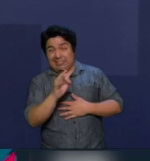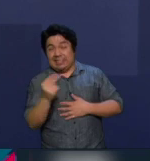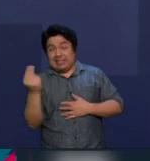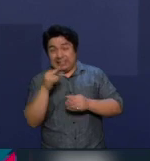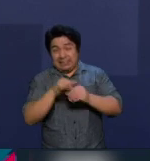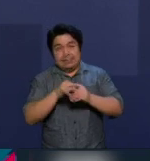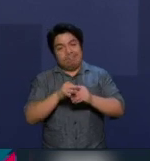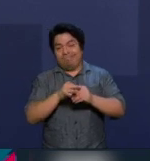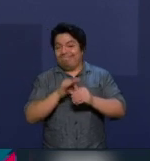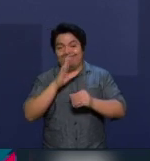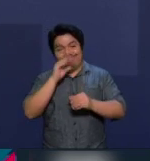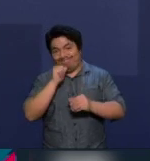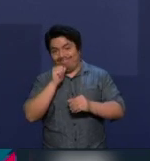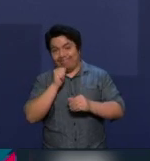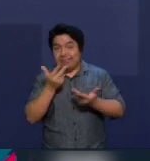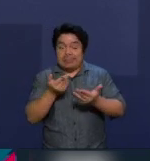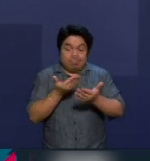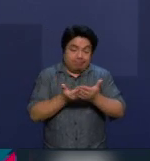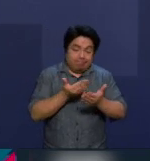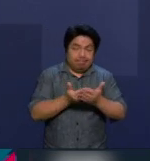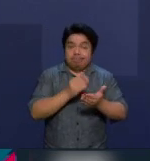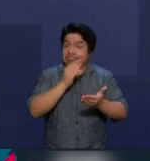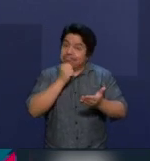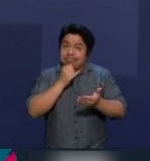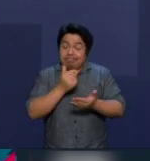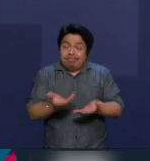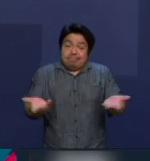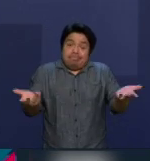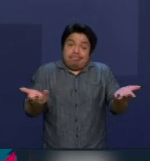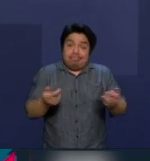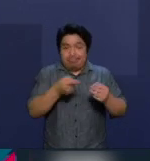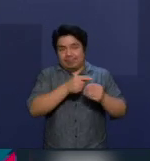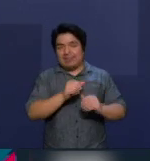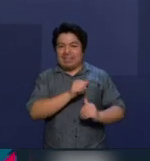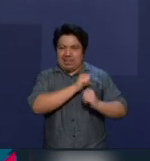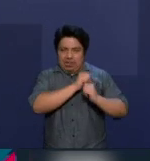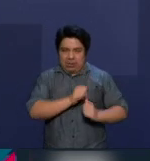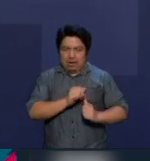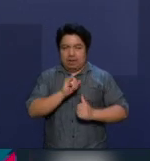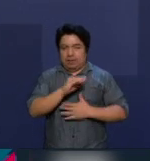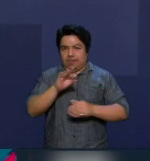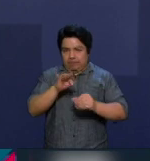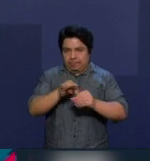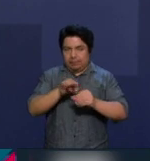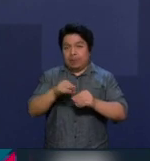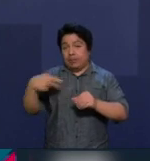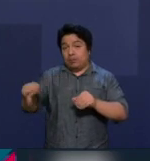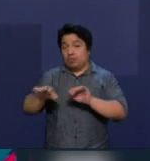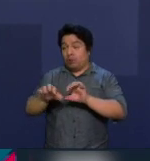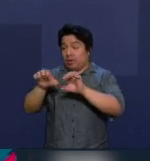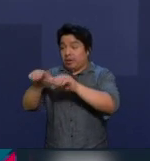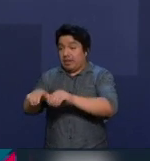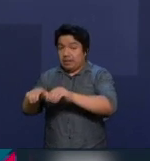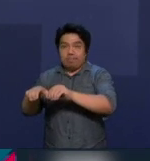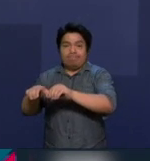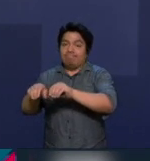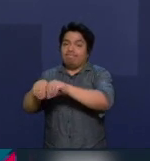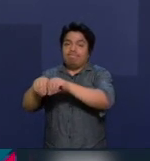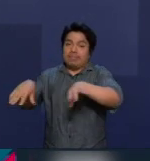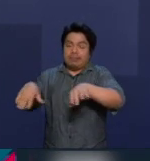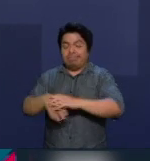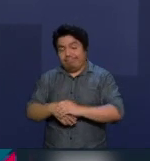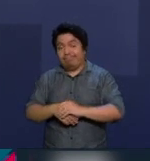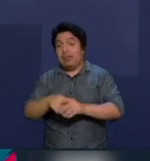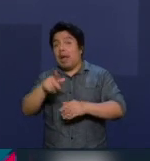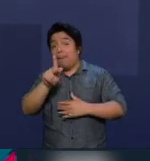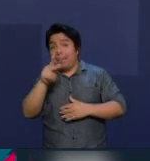del 2 de junio, por lo que al no cumplir con este requisito solicitado por la autoridad electoral, perderá su registro como partido político nacional. Sin